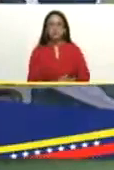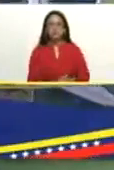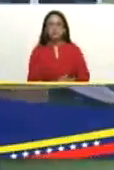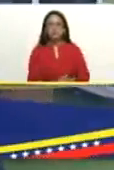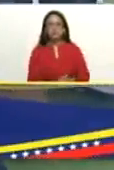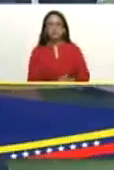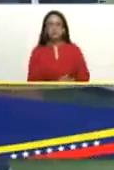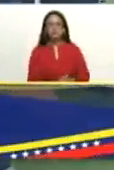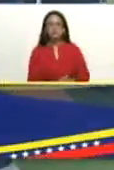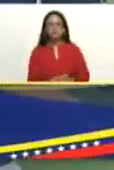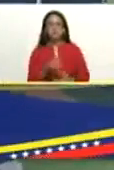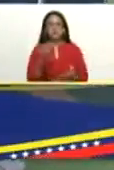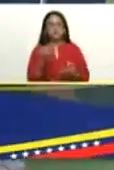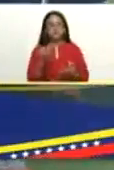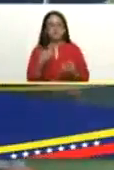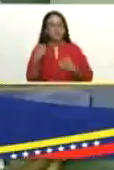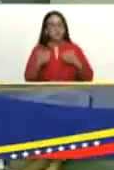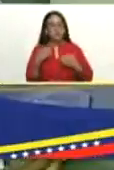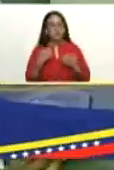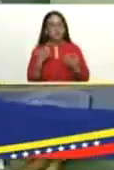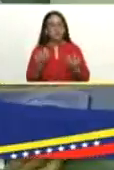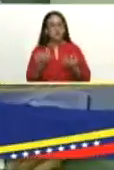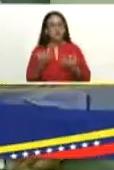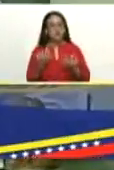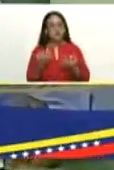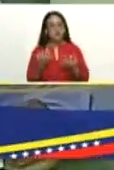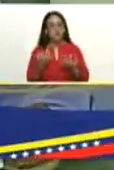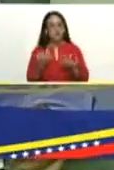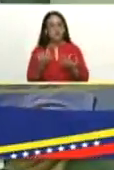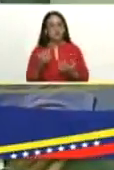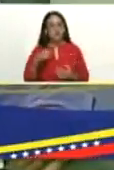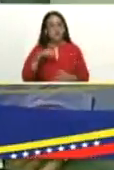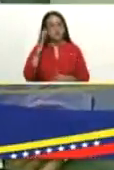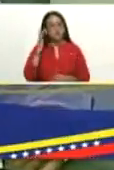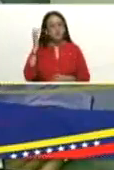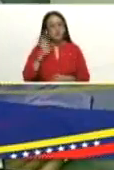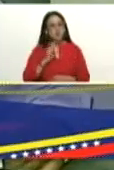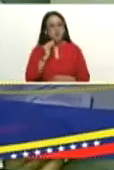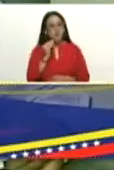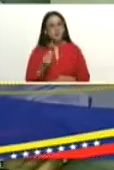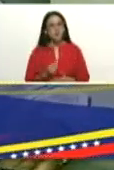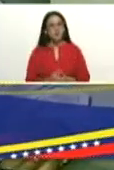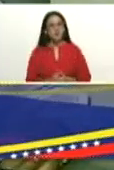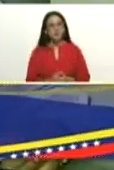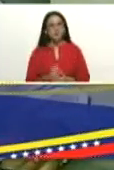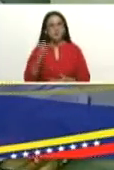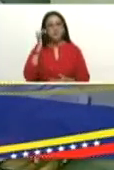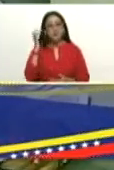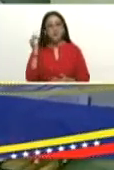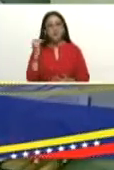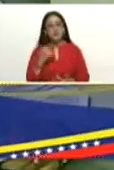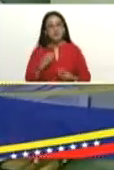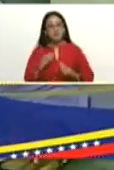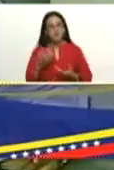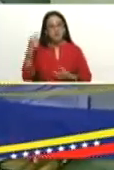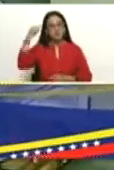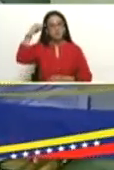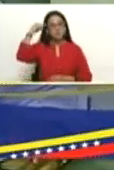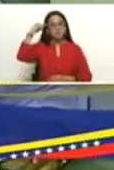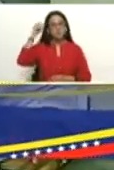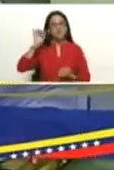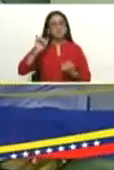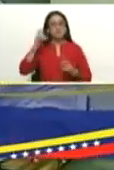Eso realmente a mí me emociona mucho porque fueron los sueños de nuestra juventud, los sueños que inculcó en nuestra mente nuestro